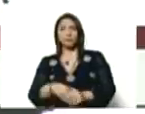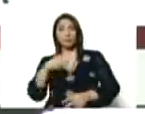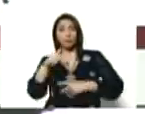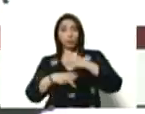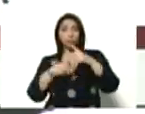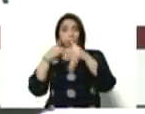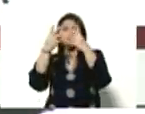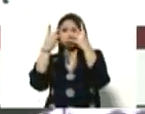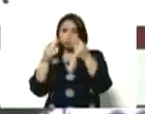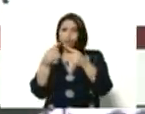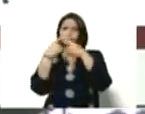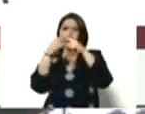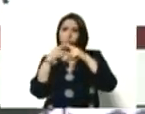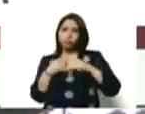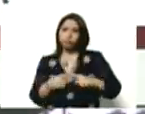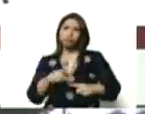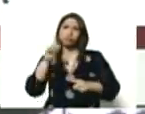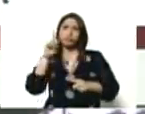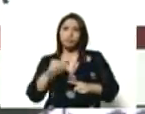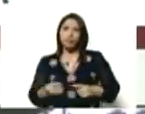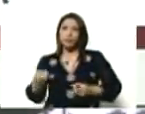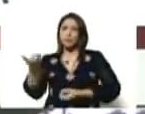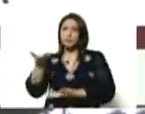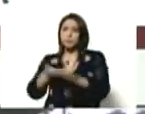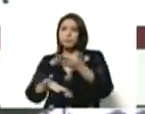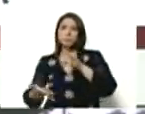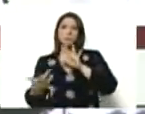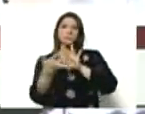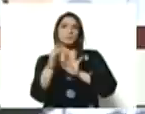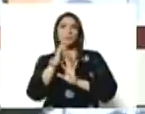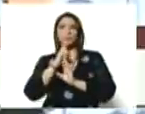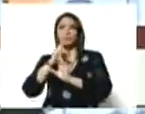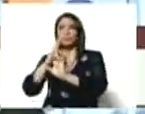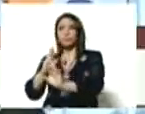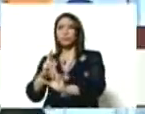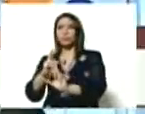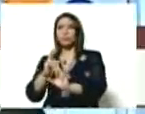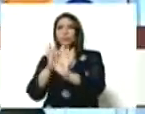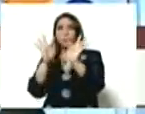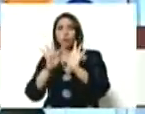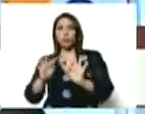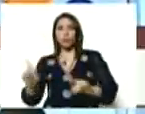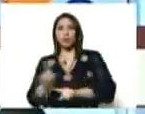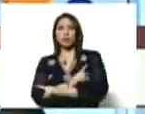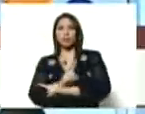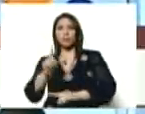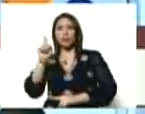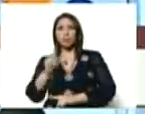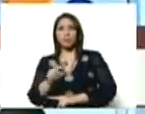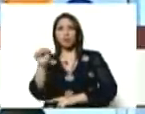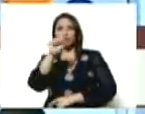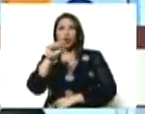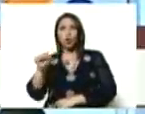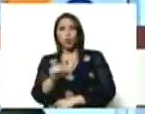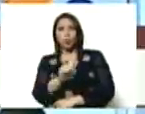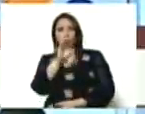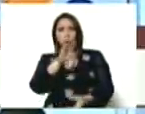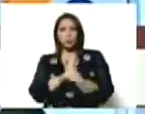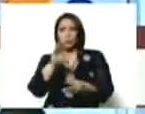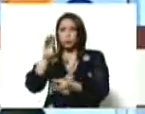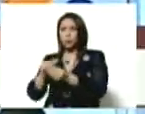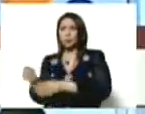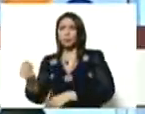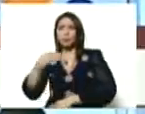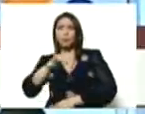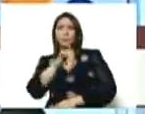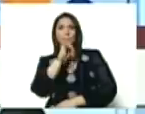escrutinio automatizado, transmisión de resultados de forma segura, software auditable en cada uno de sus módulos que lo conforman y, lo más